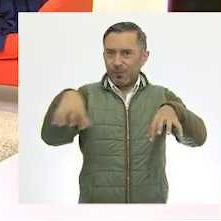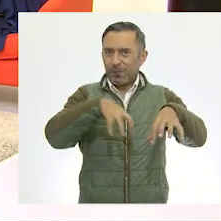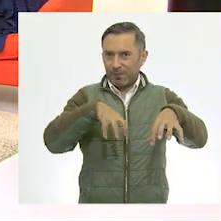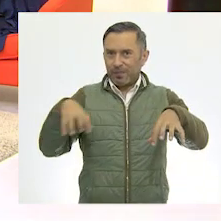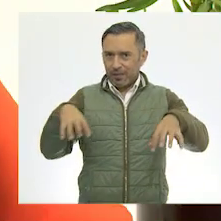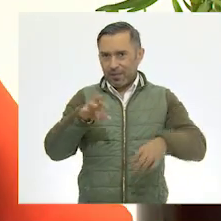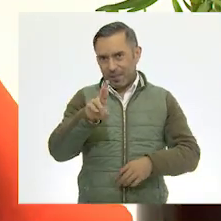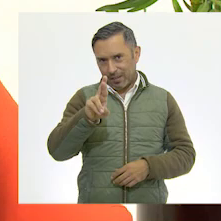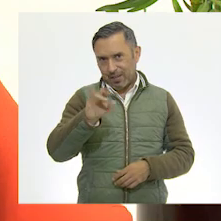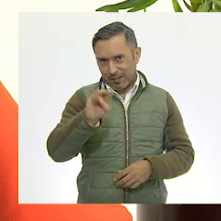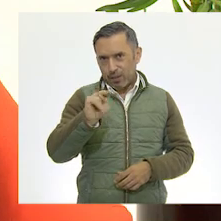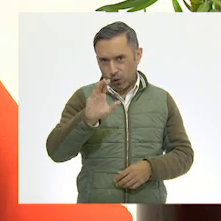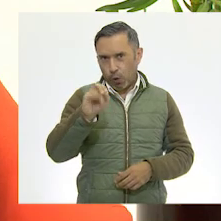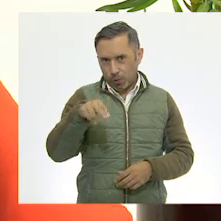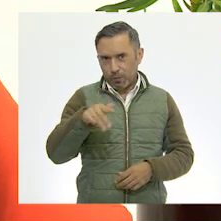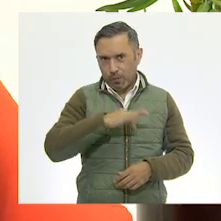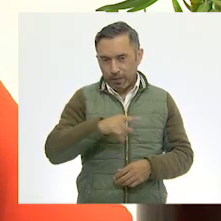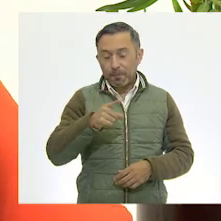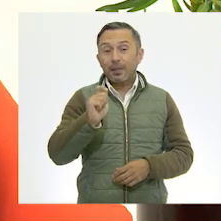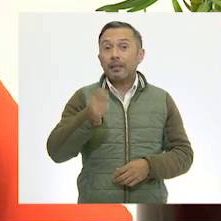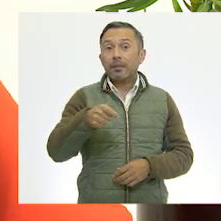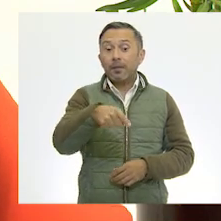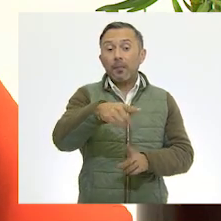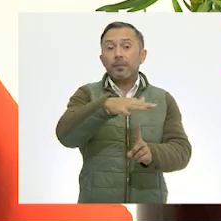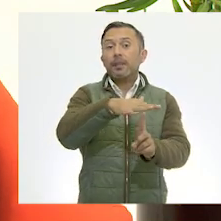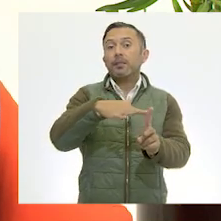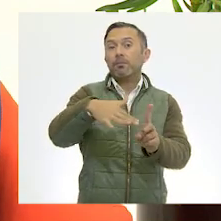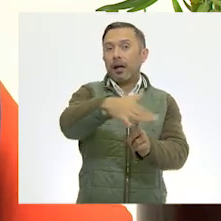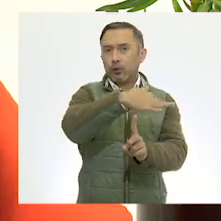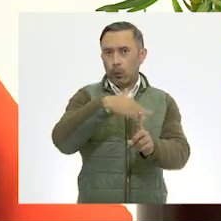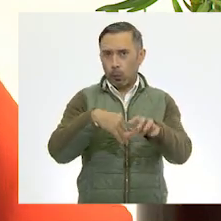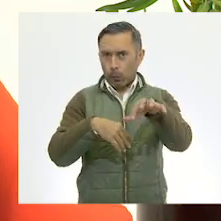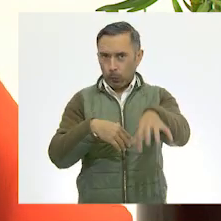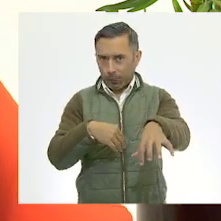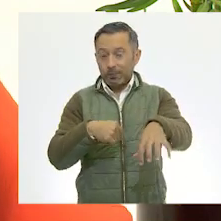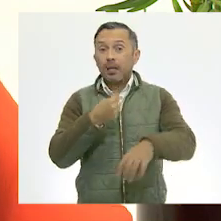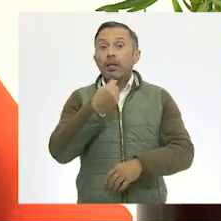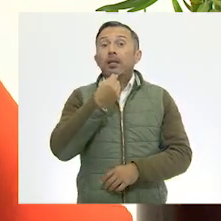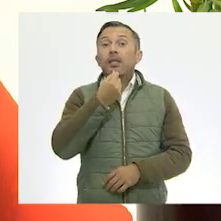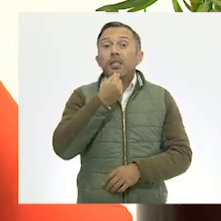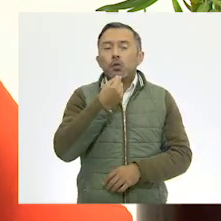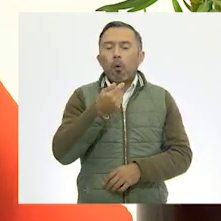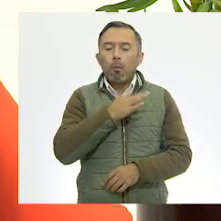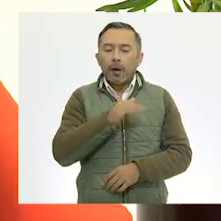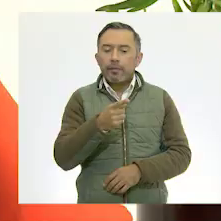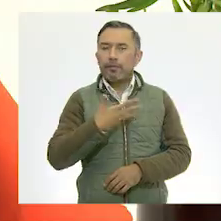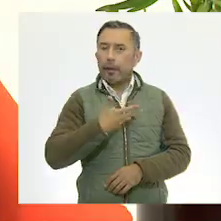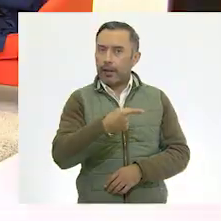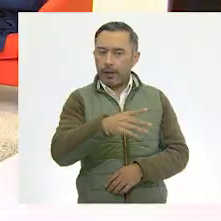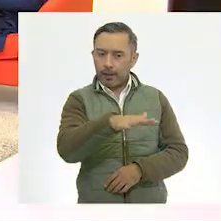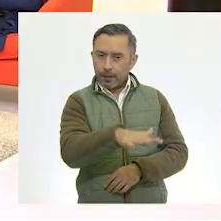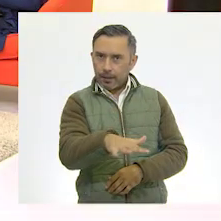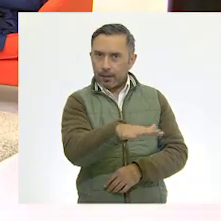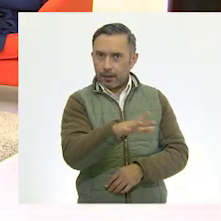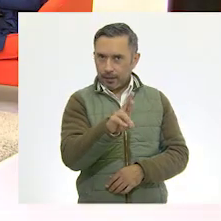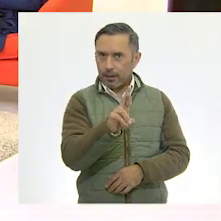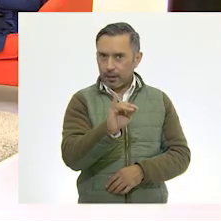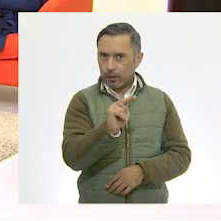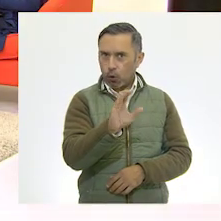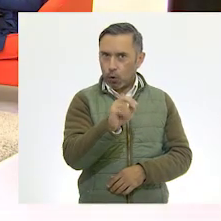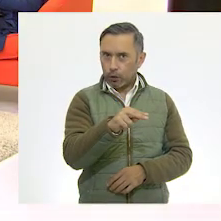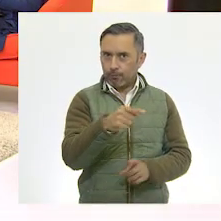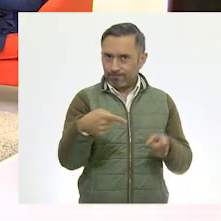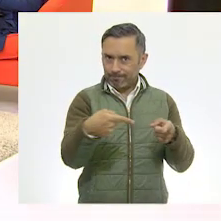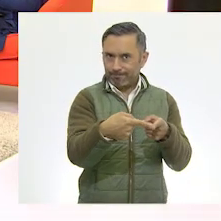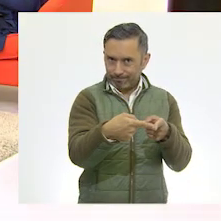Es ajustar un espacio donde el niño cuente con estos rincones Y bueno, también es utilizar los pictogramas